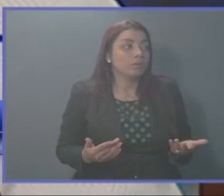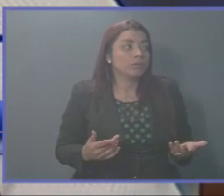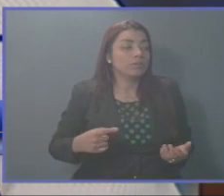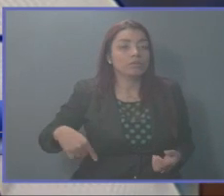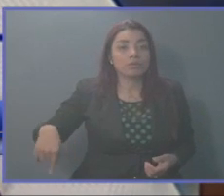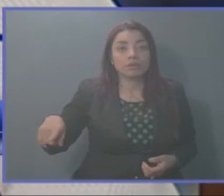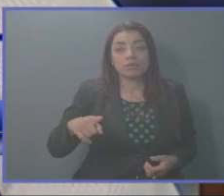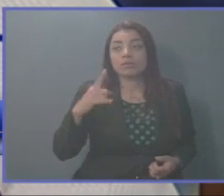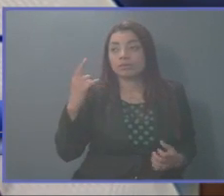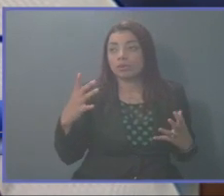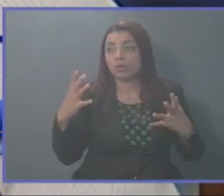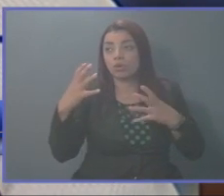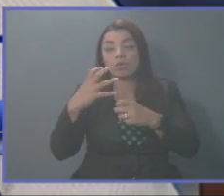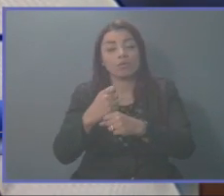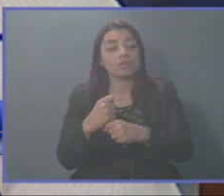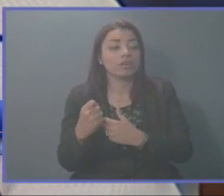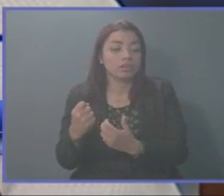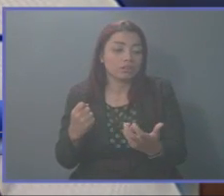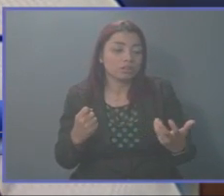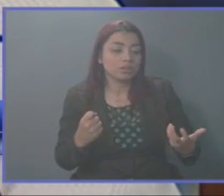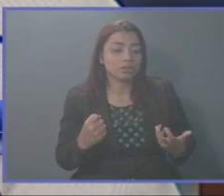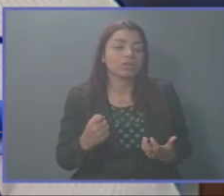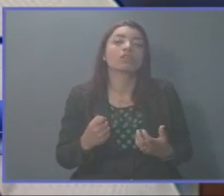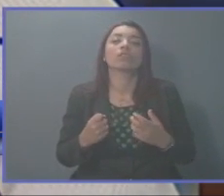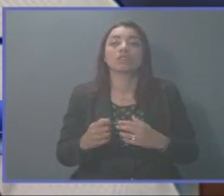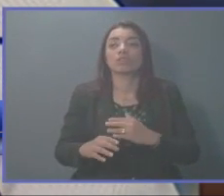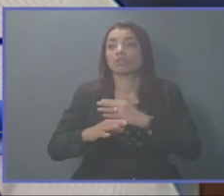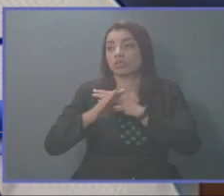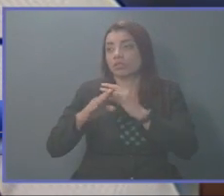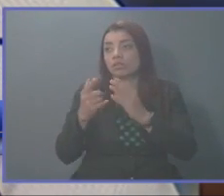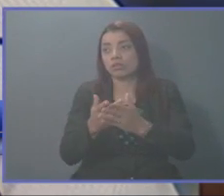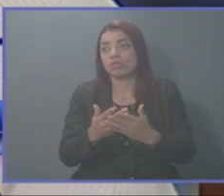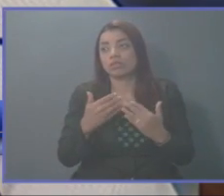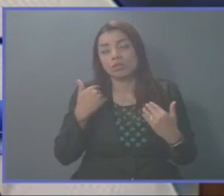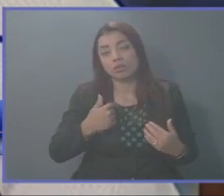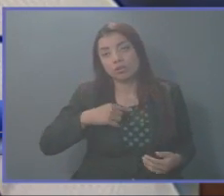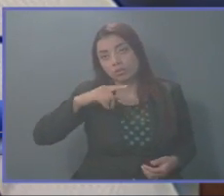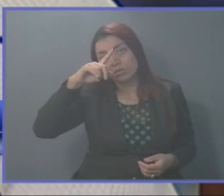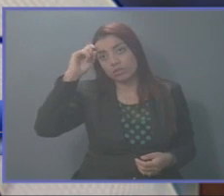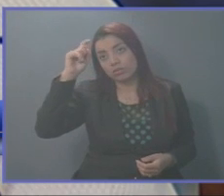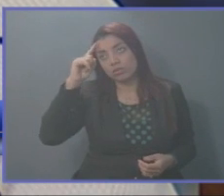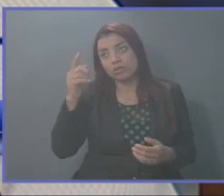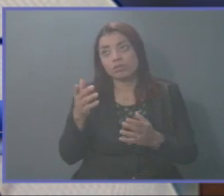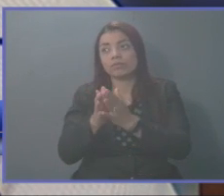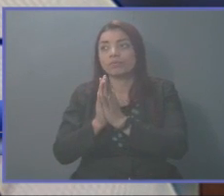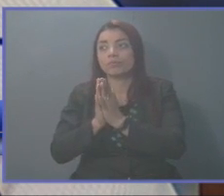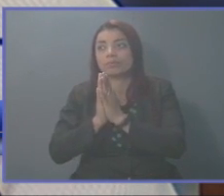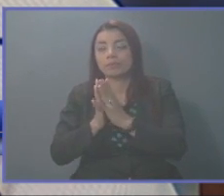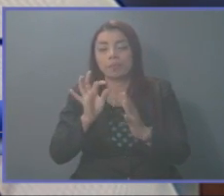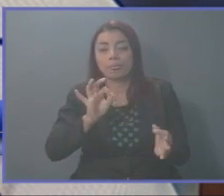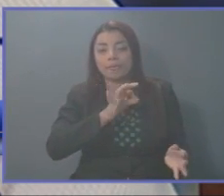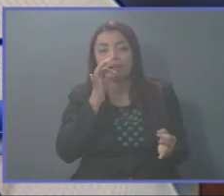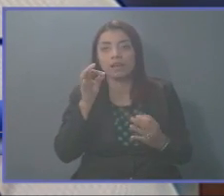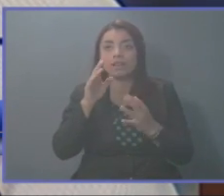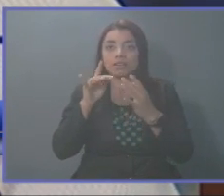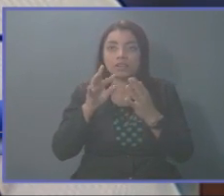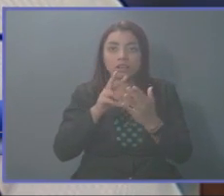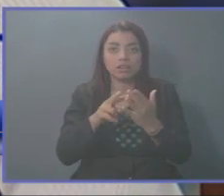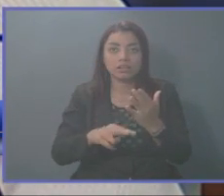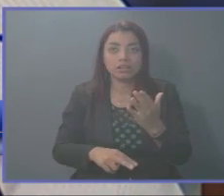ellos confían en nosotros de que defendemos sus derechos laborales. Solicitar que se lea la